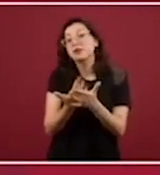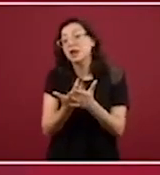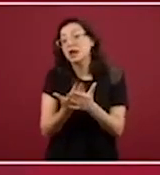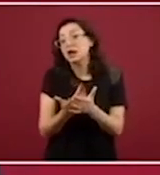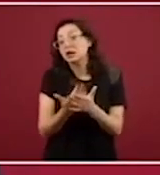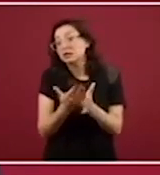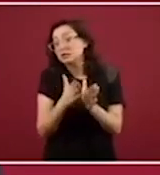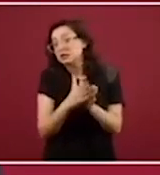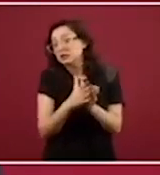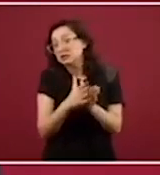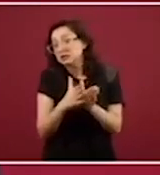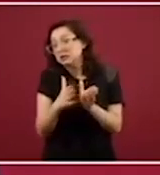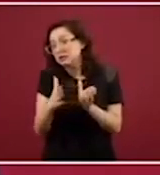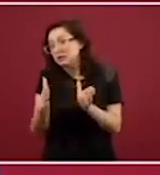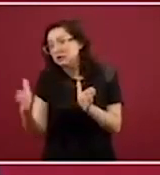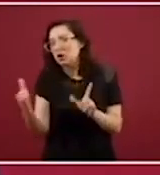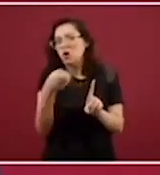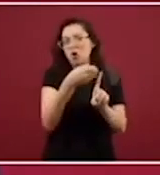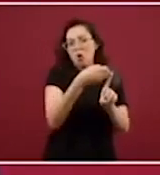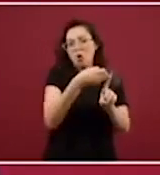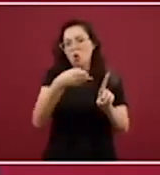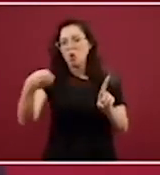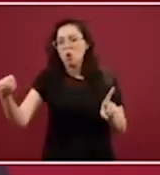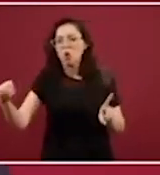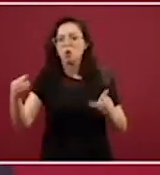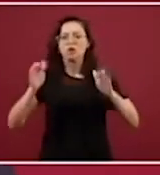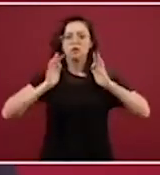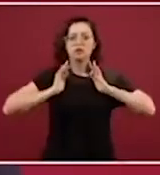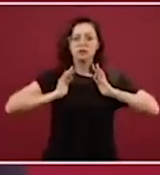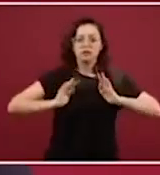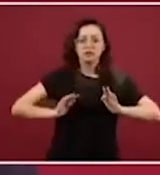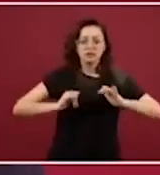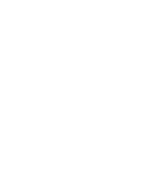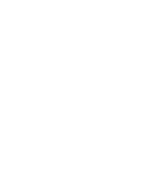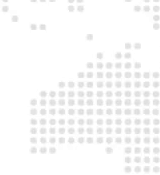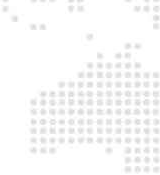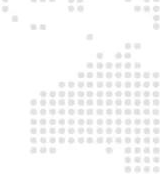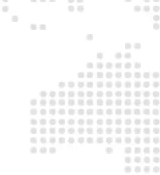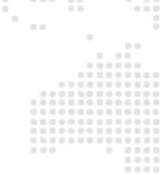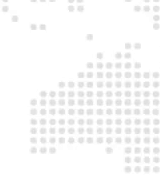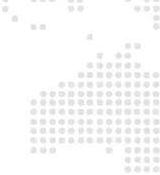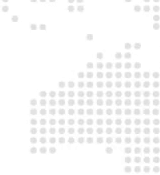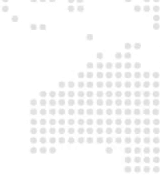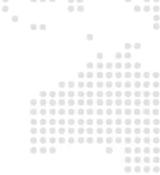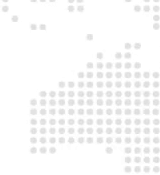mantener el orden, la calma, la disciplina institucional y la comunicación.